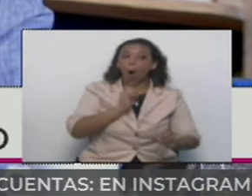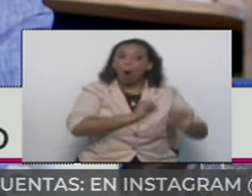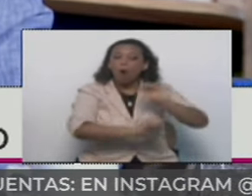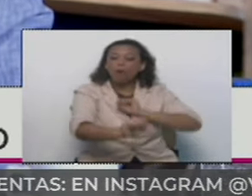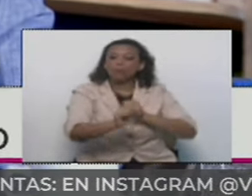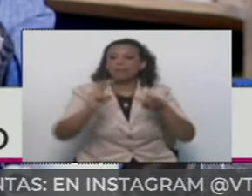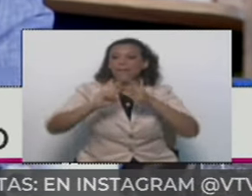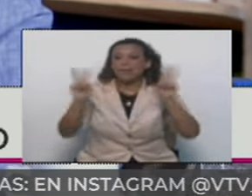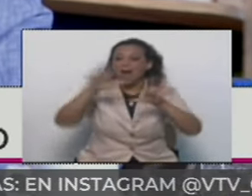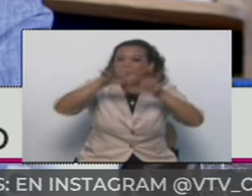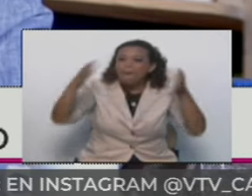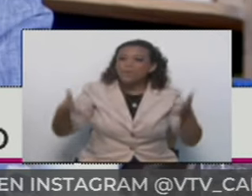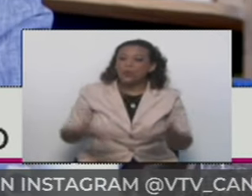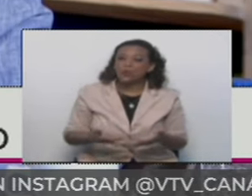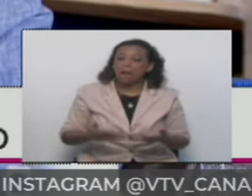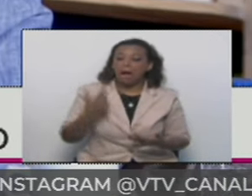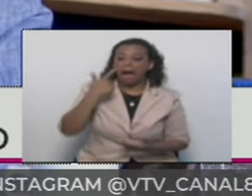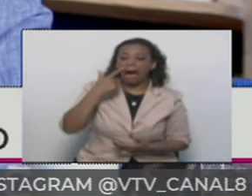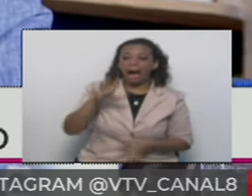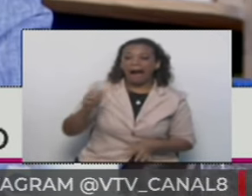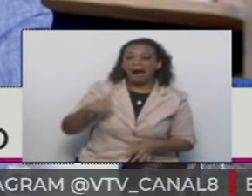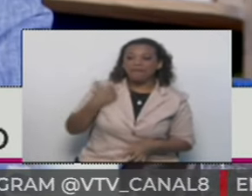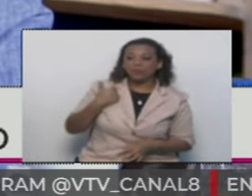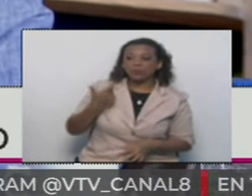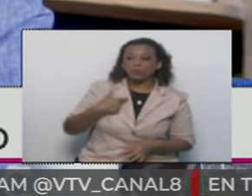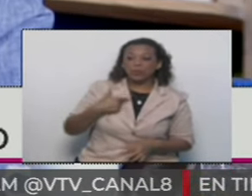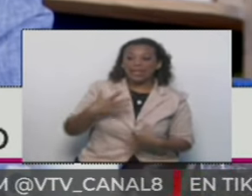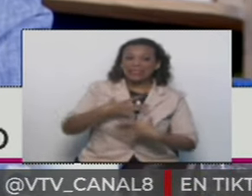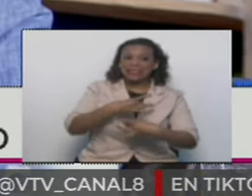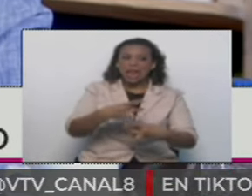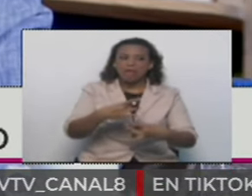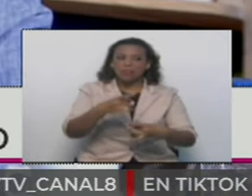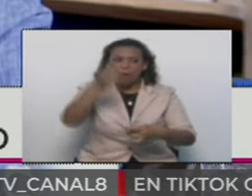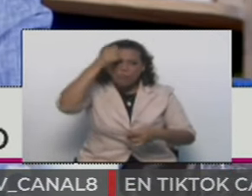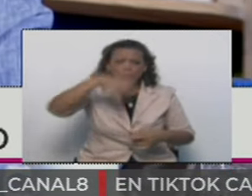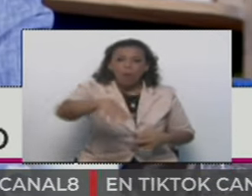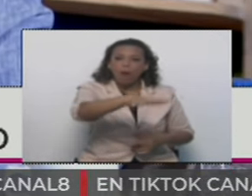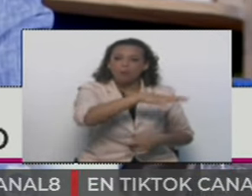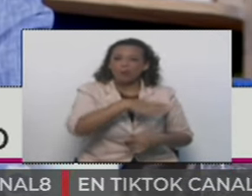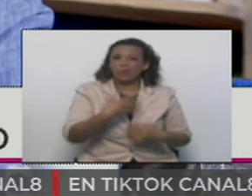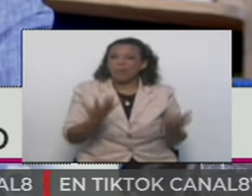paz, terminan jugando en contra de los intereses de los pueblos del mundo.